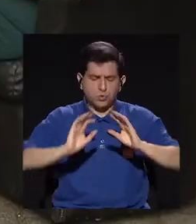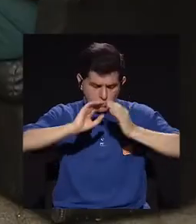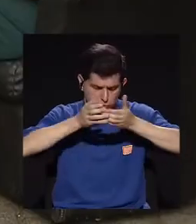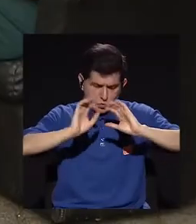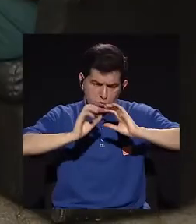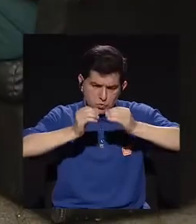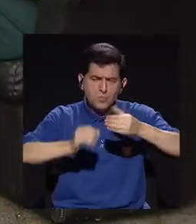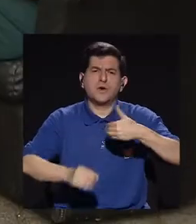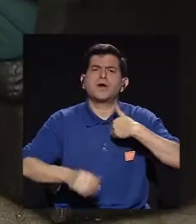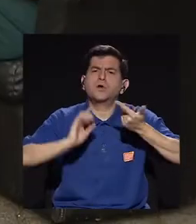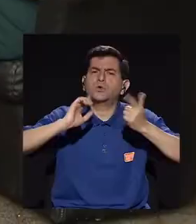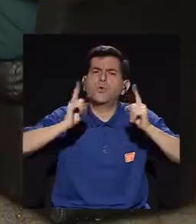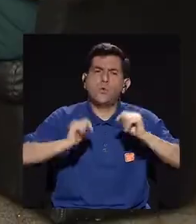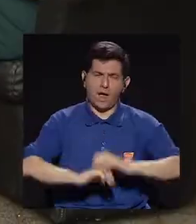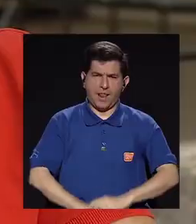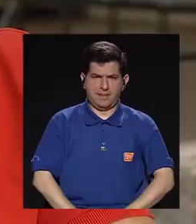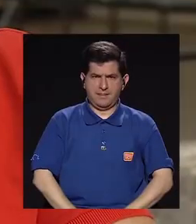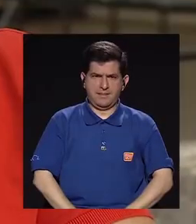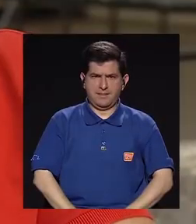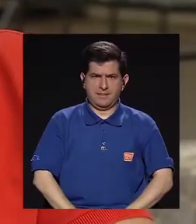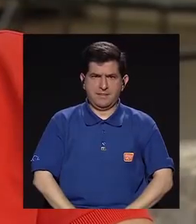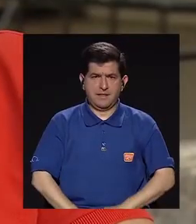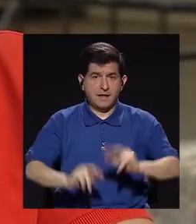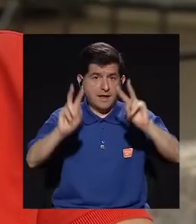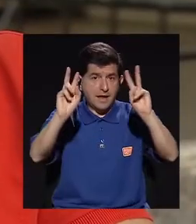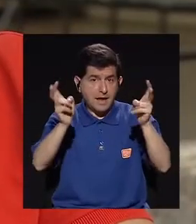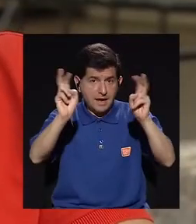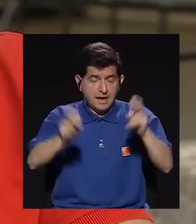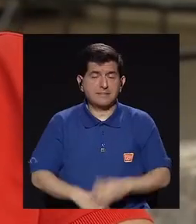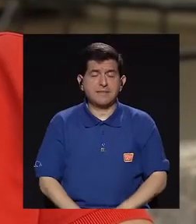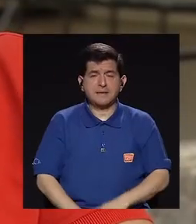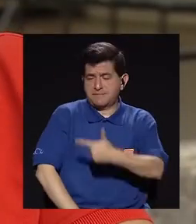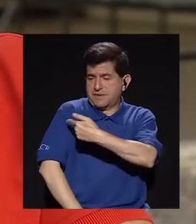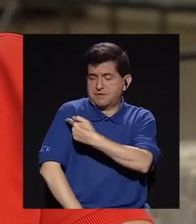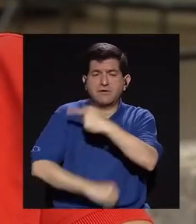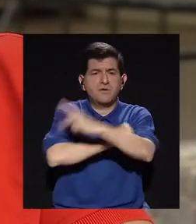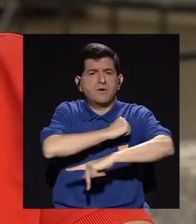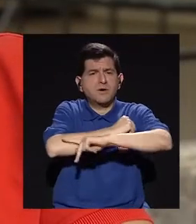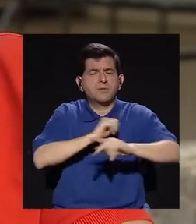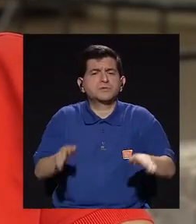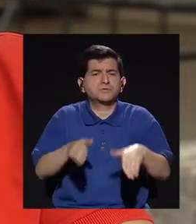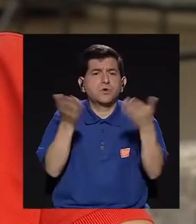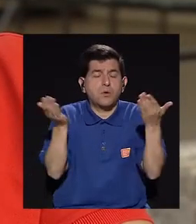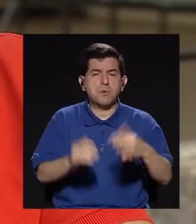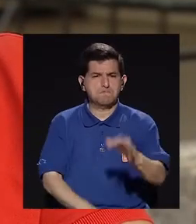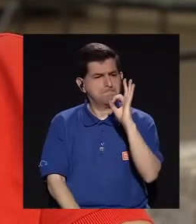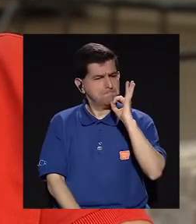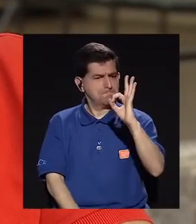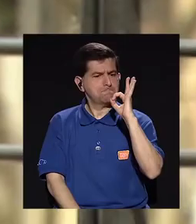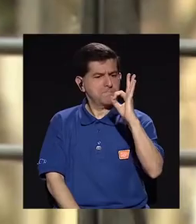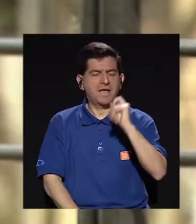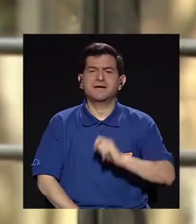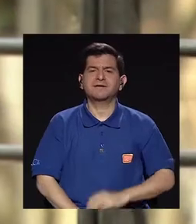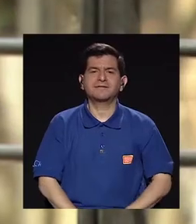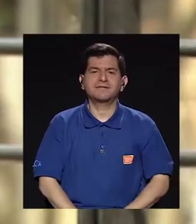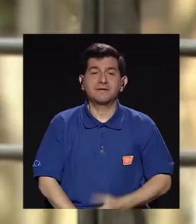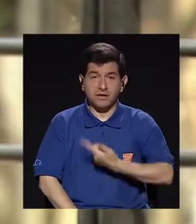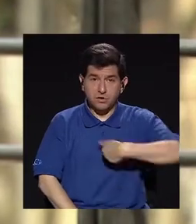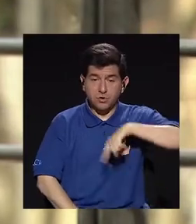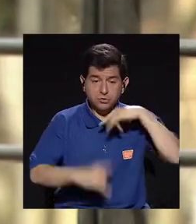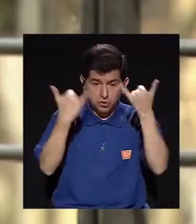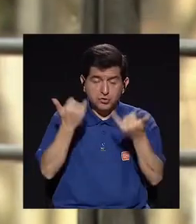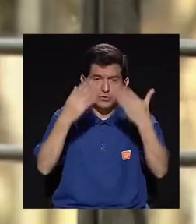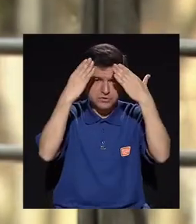son las cifras que tenemos? ¿Cómo estamos en temas de vacunación a nivel país? Bueno, afortunadamente estamos muy bien. Justo